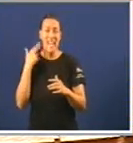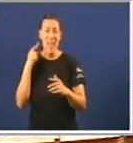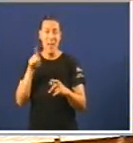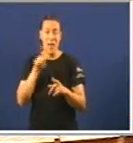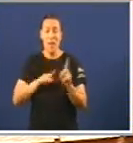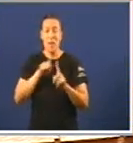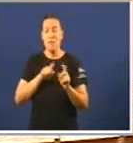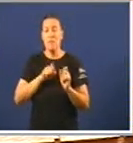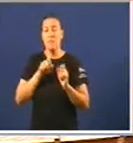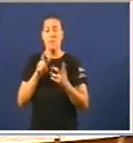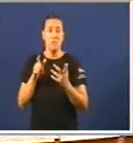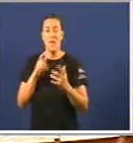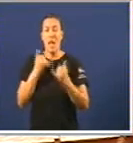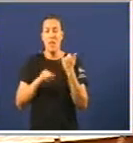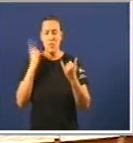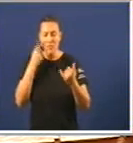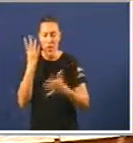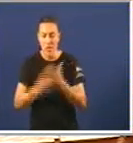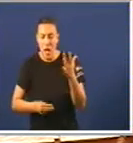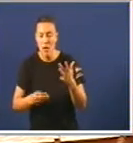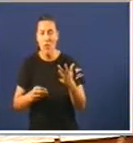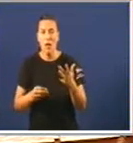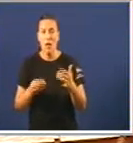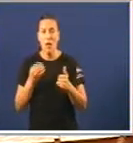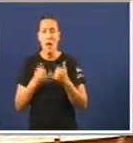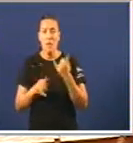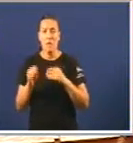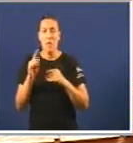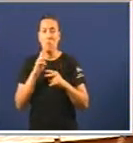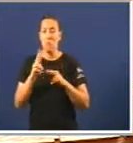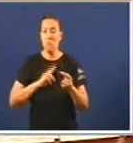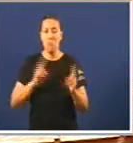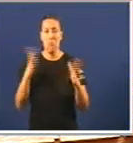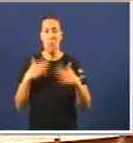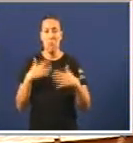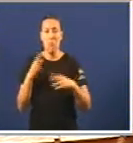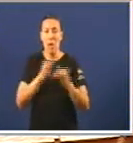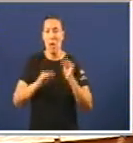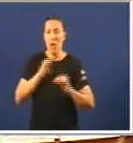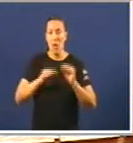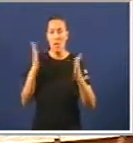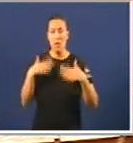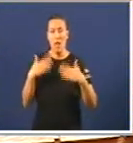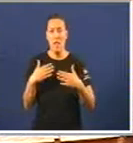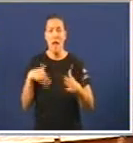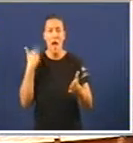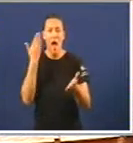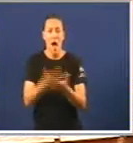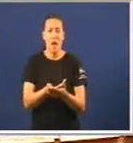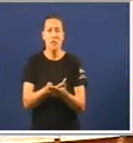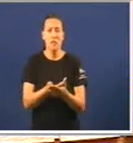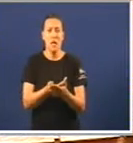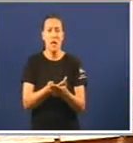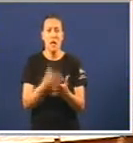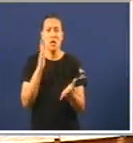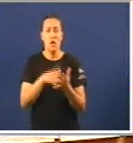circunstancia que, pese a haberse advertido, non tivo ningún tipo de resposta por parte da Administración ata que se fixo efectivo